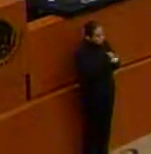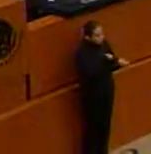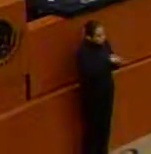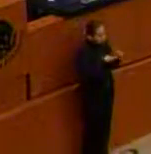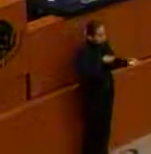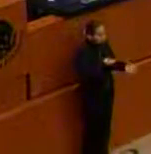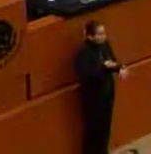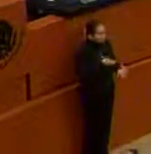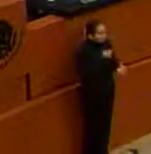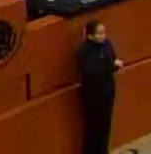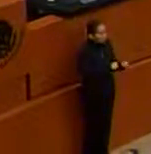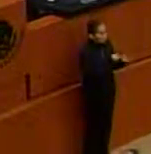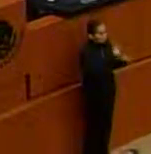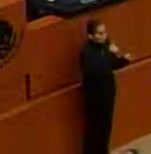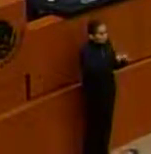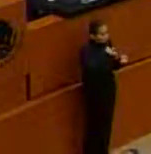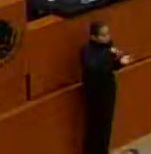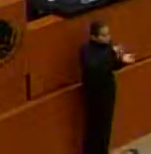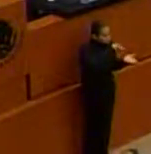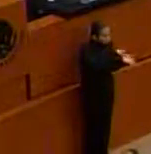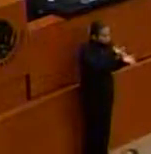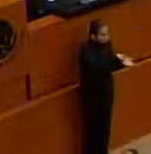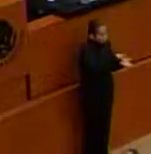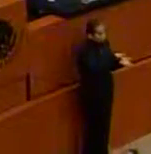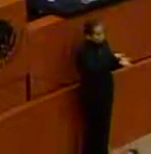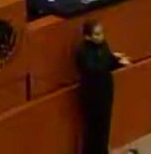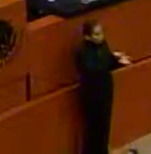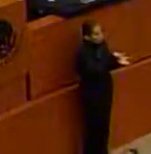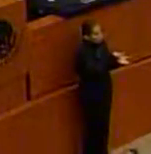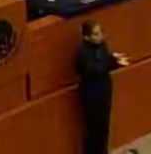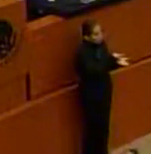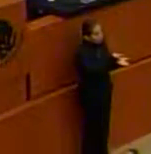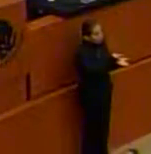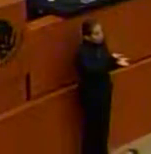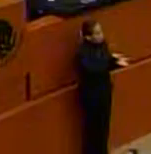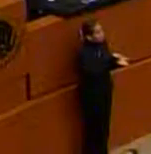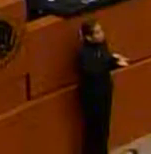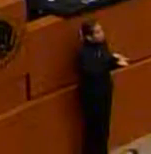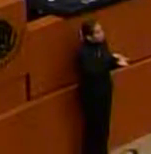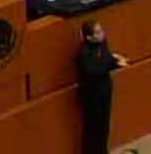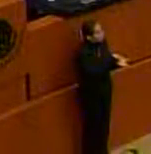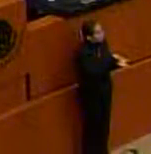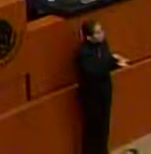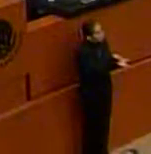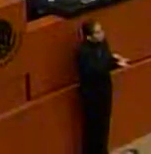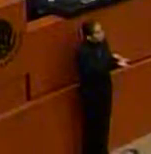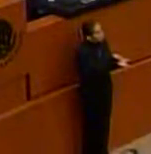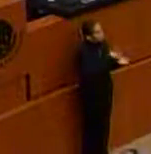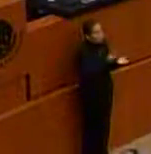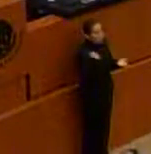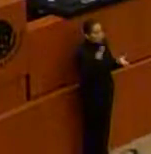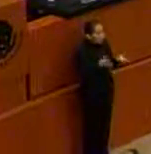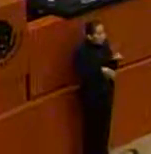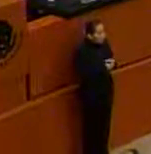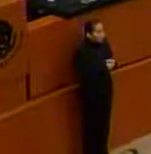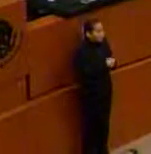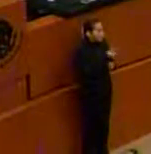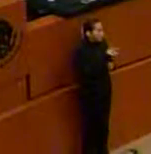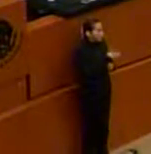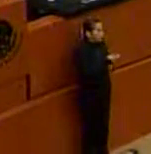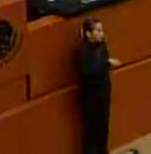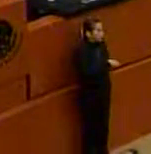transferencias sociales, los programas de atención social y sobre todo de transferencias